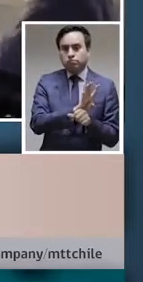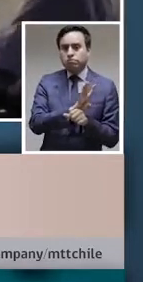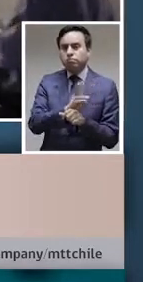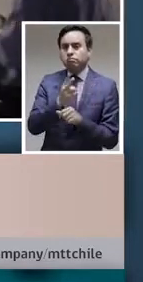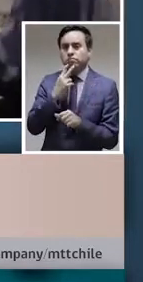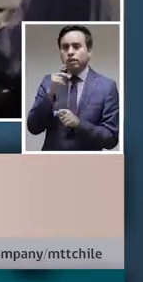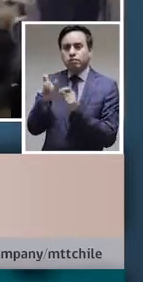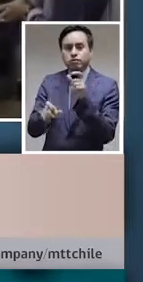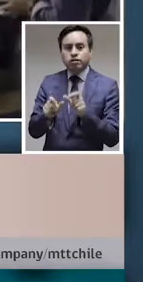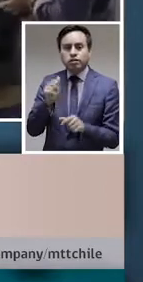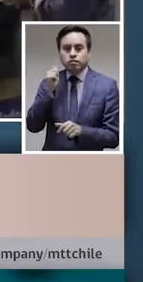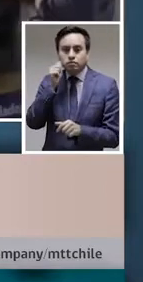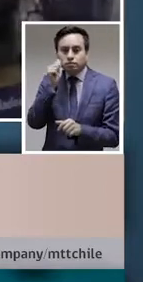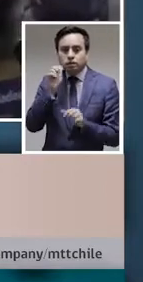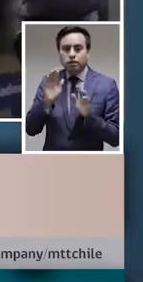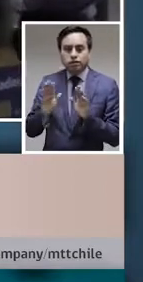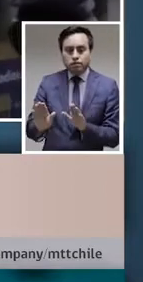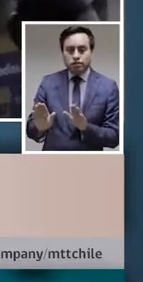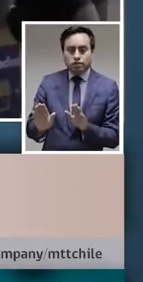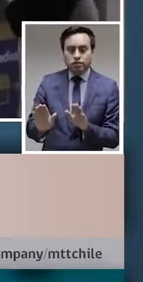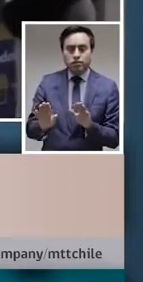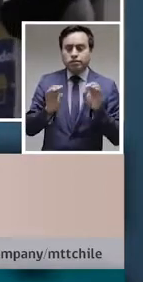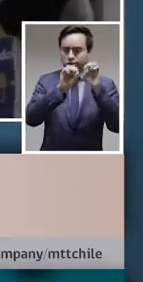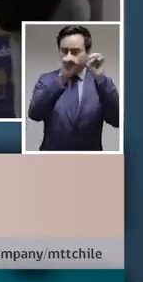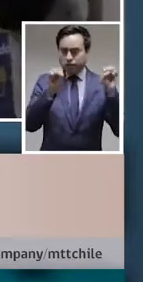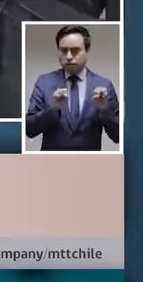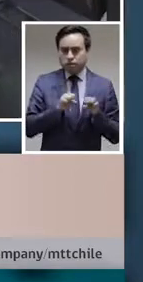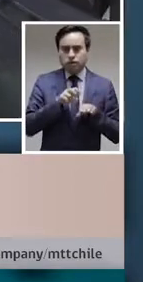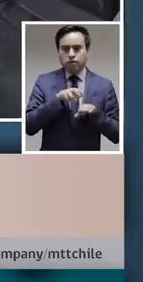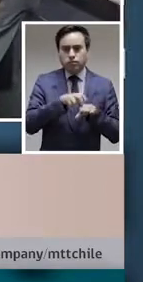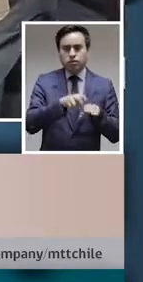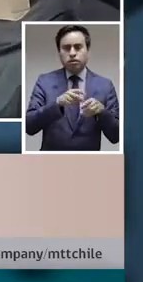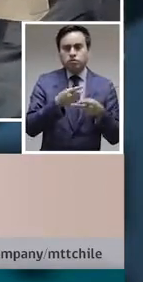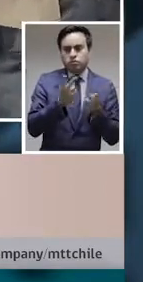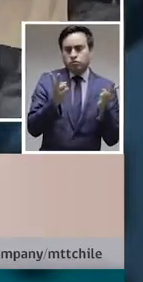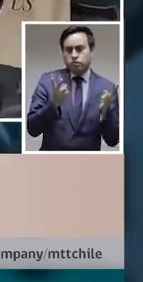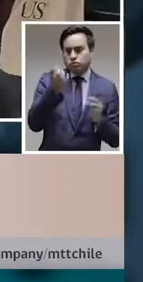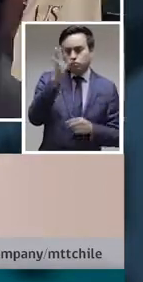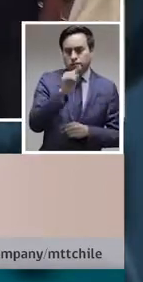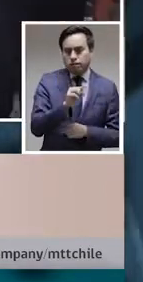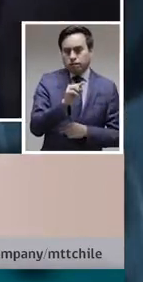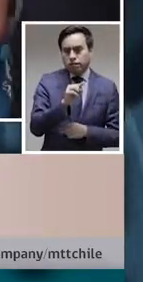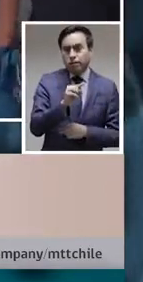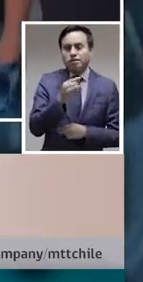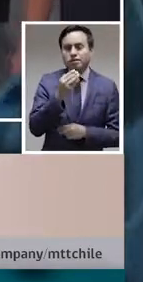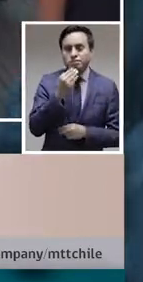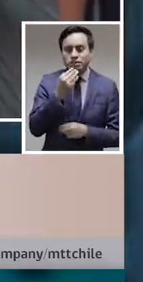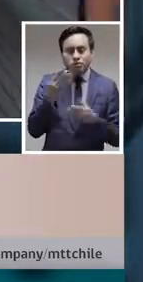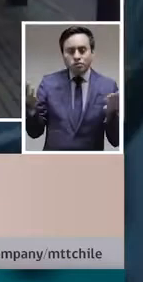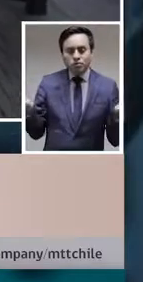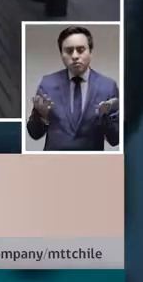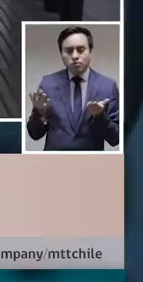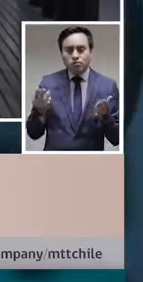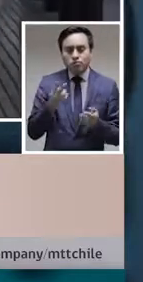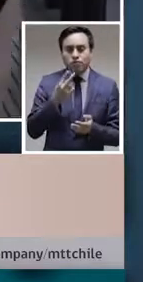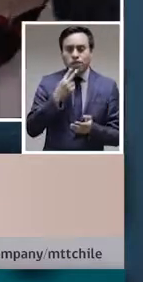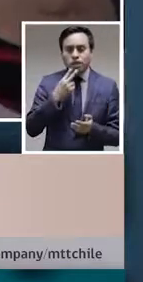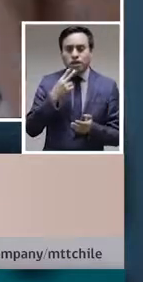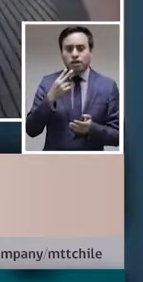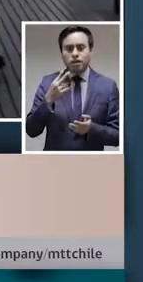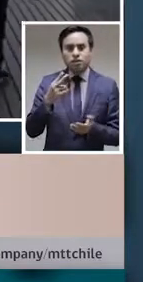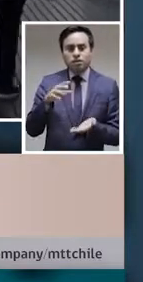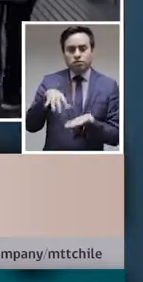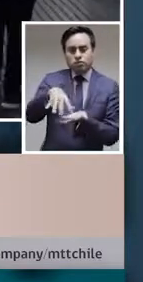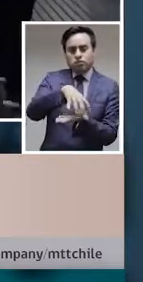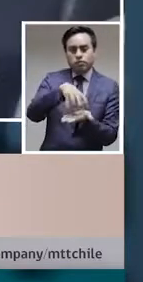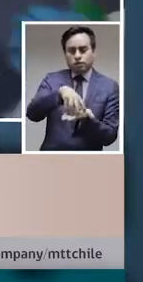rutinas de las personas, más que a los sistemas de transporte público solamente. Es cómo ocurre la vida urbana en